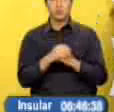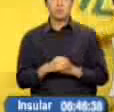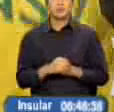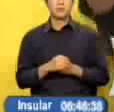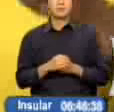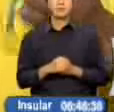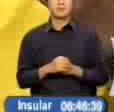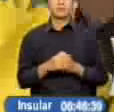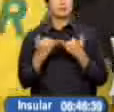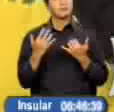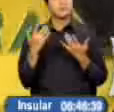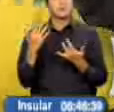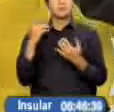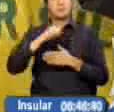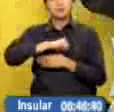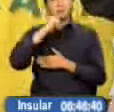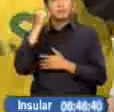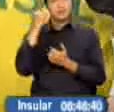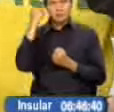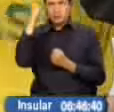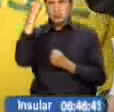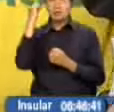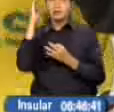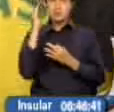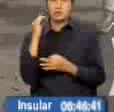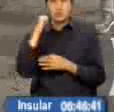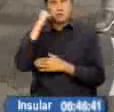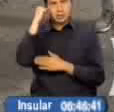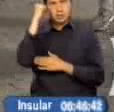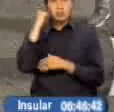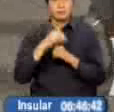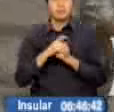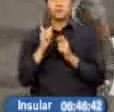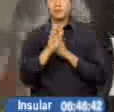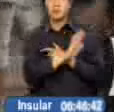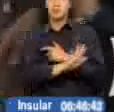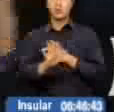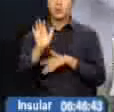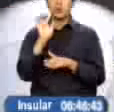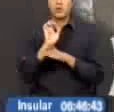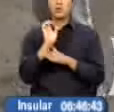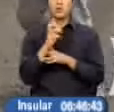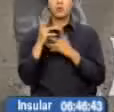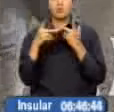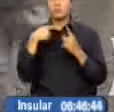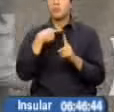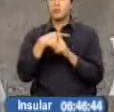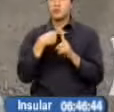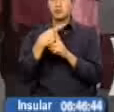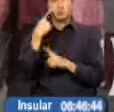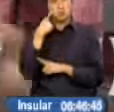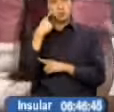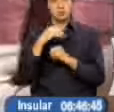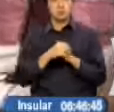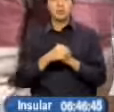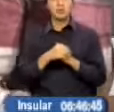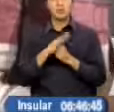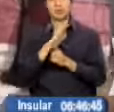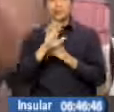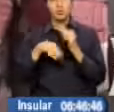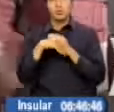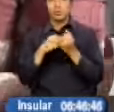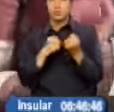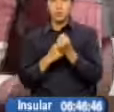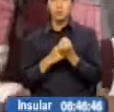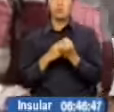aquí esperando ganar que vamos a ganar vamos a los aficionados ecuatorianos están positivos del marcador ellos cuentan con todo